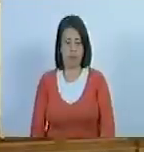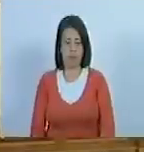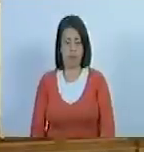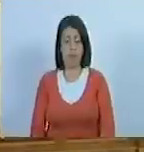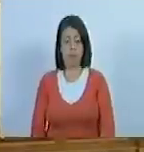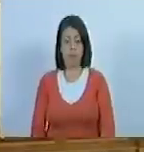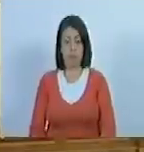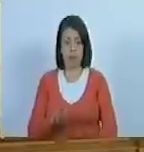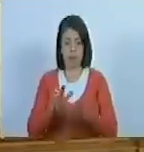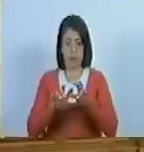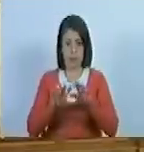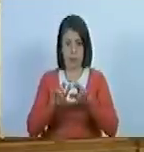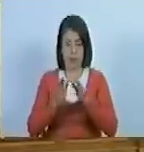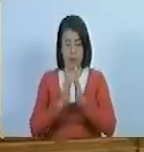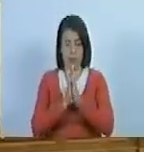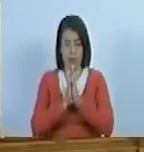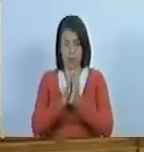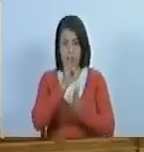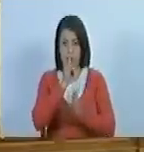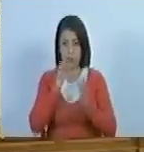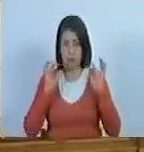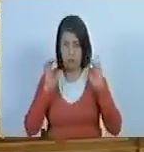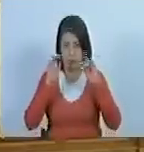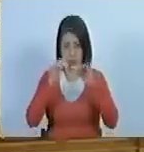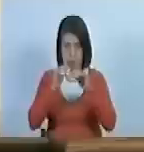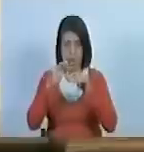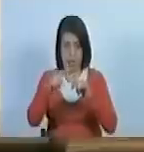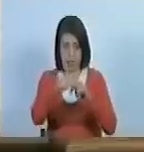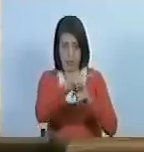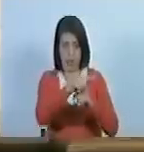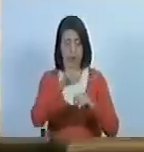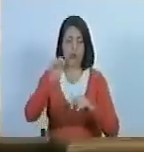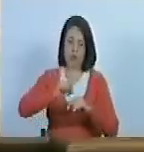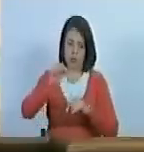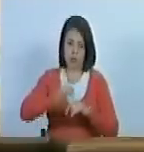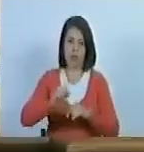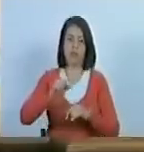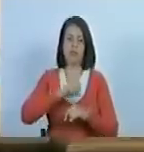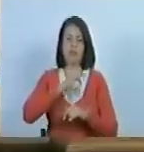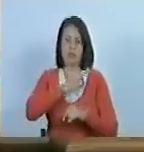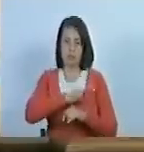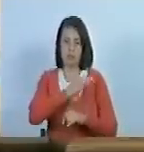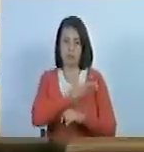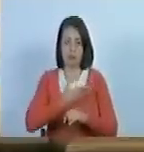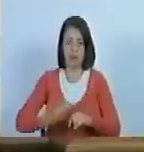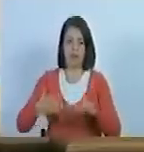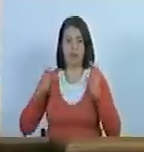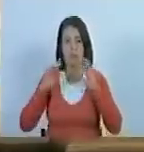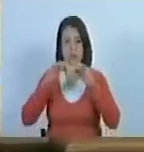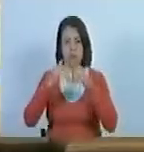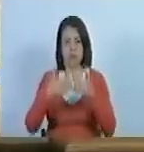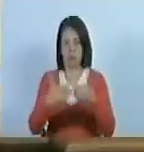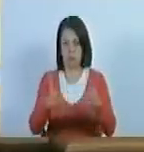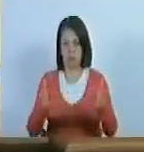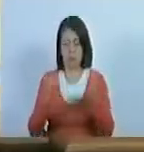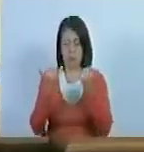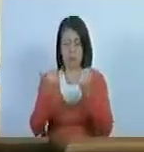Ciudadana secretaria, sírvase a informar si hay quórum. Hay quórum, ciudadano presidente. Se abre la